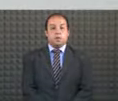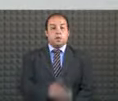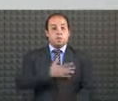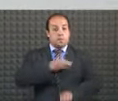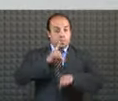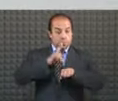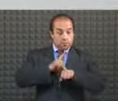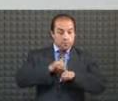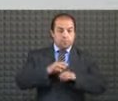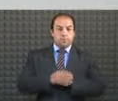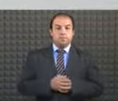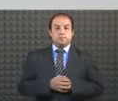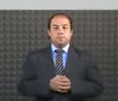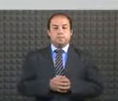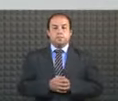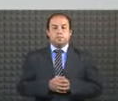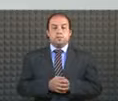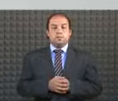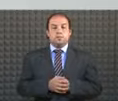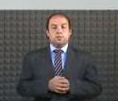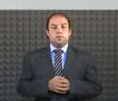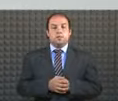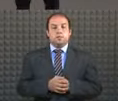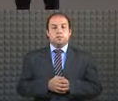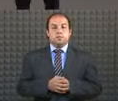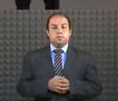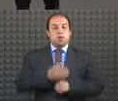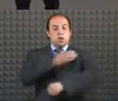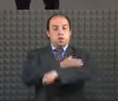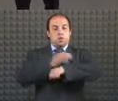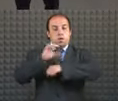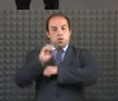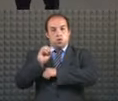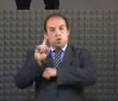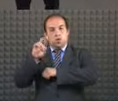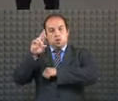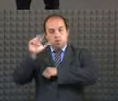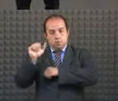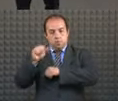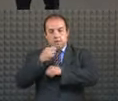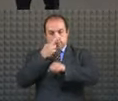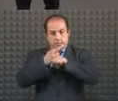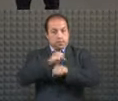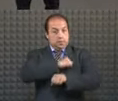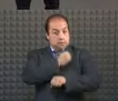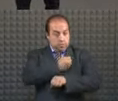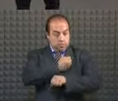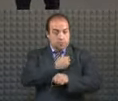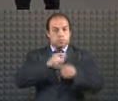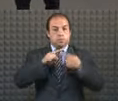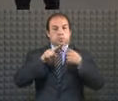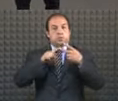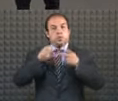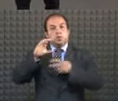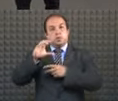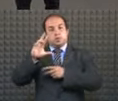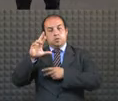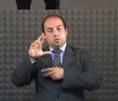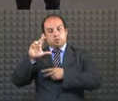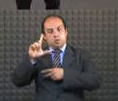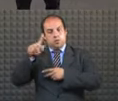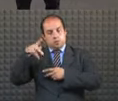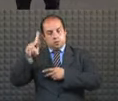Muy buenos días. Estamos con Oliva, nuestra secretaria de Salud, y Clark de